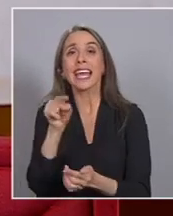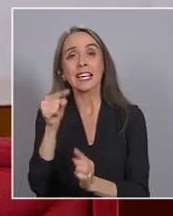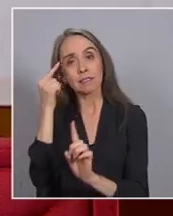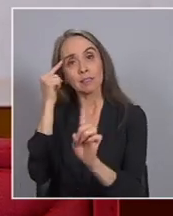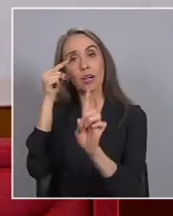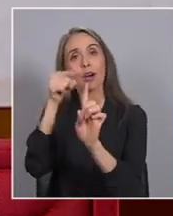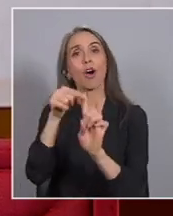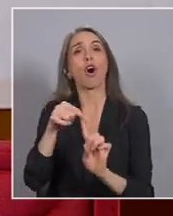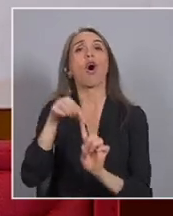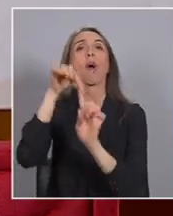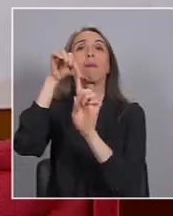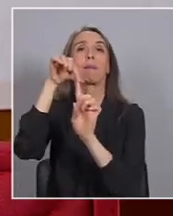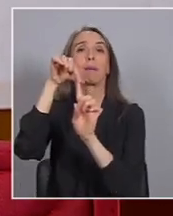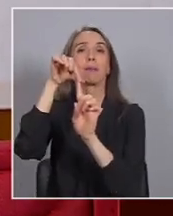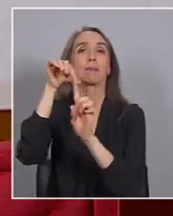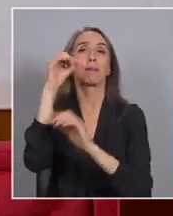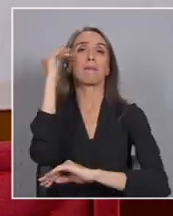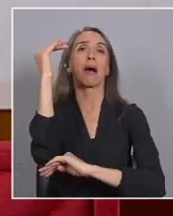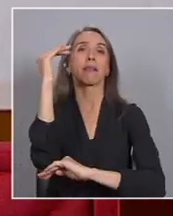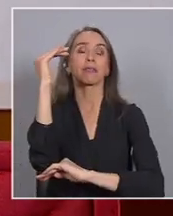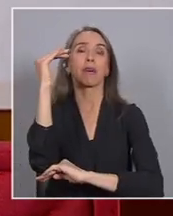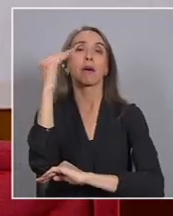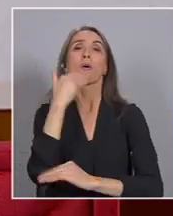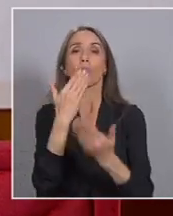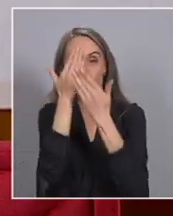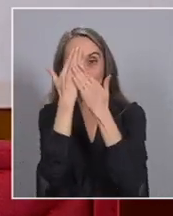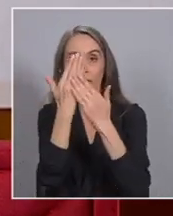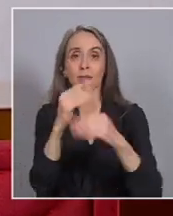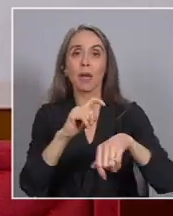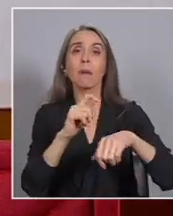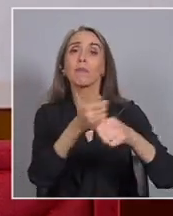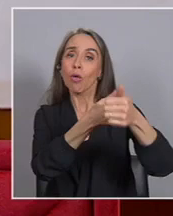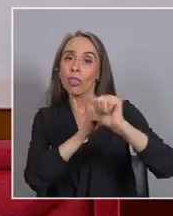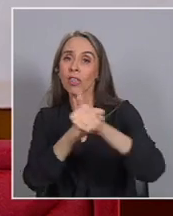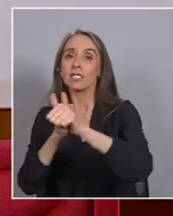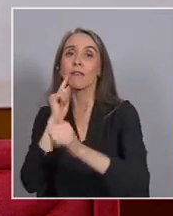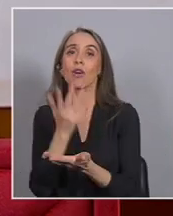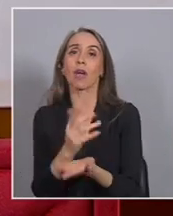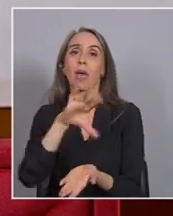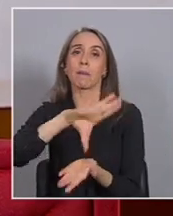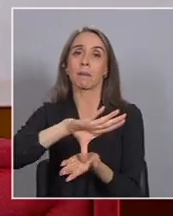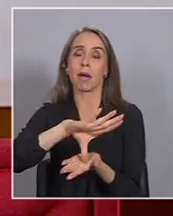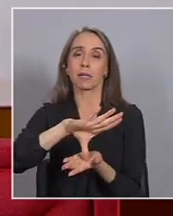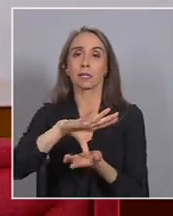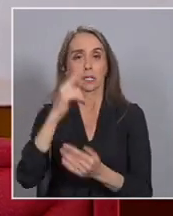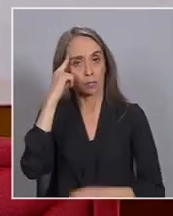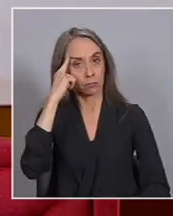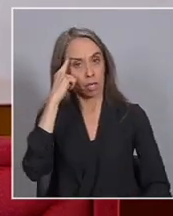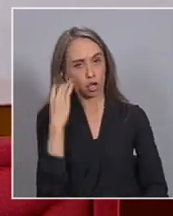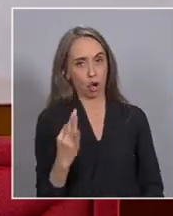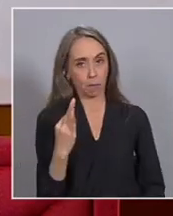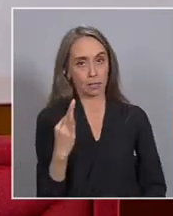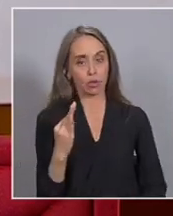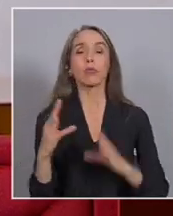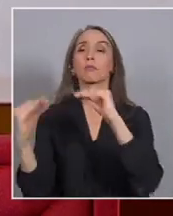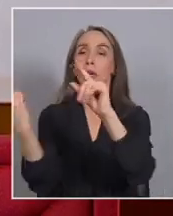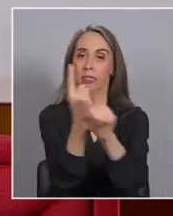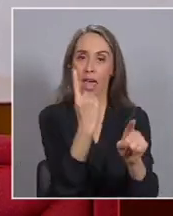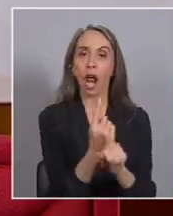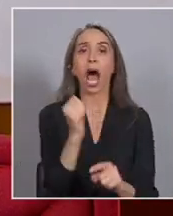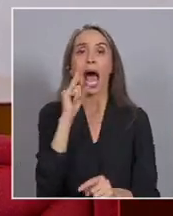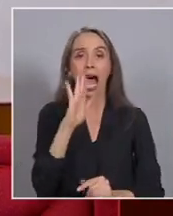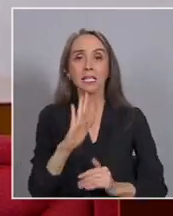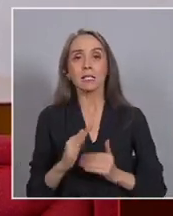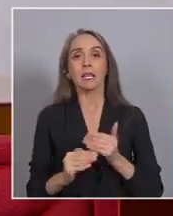espíritu que debe primar a la hora de enfrentar los desafíos que tenemos como país, con convicción y con diálogo. Así